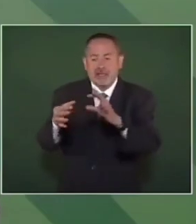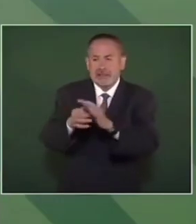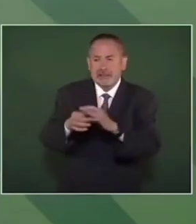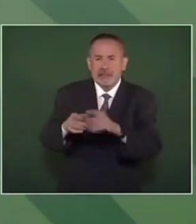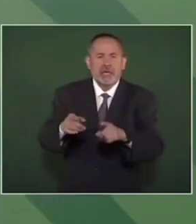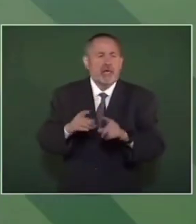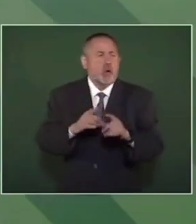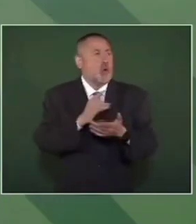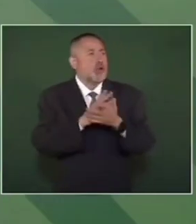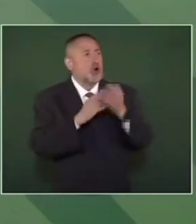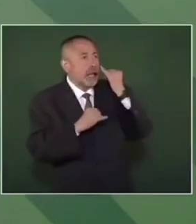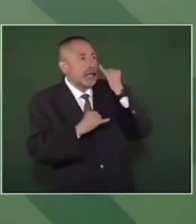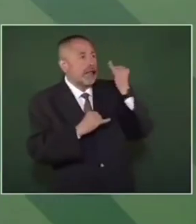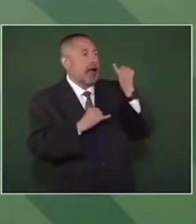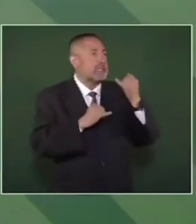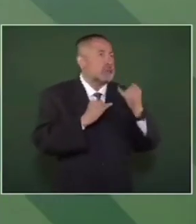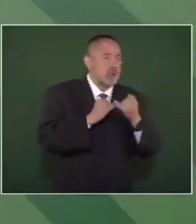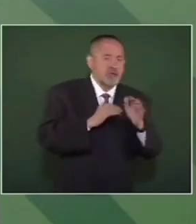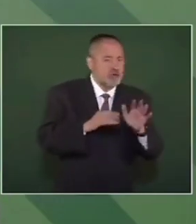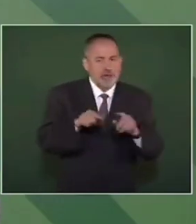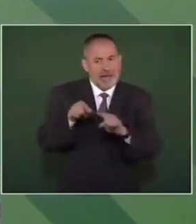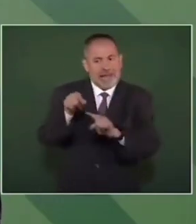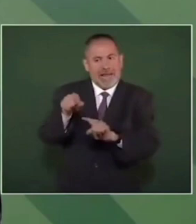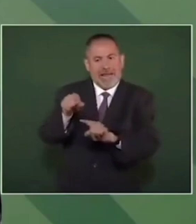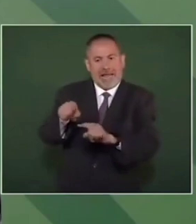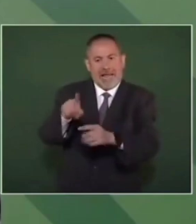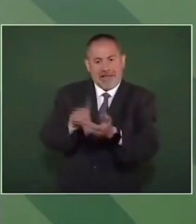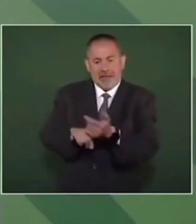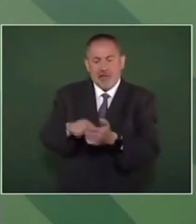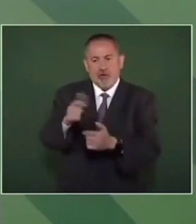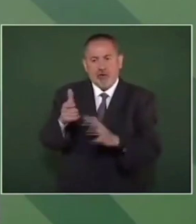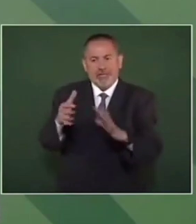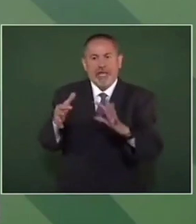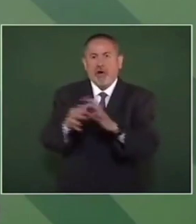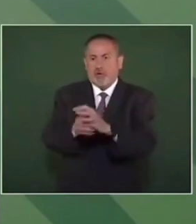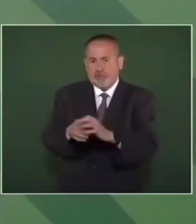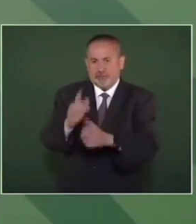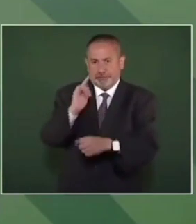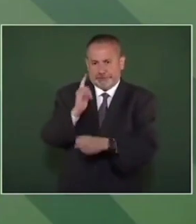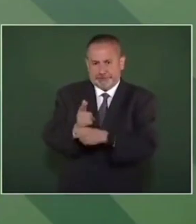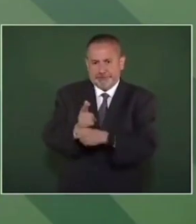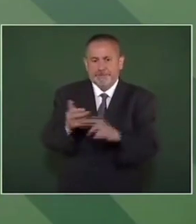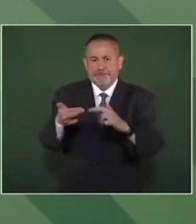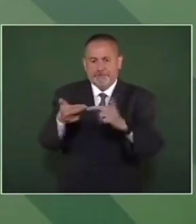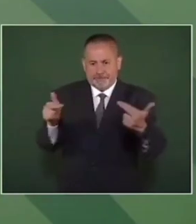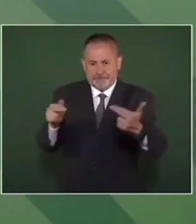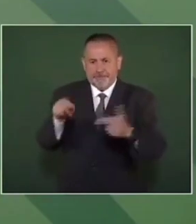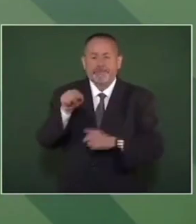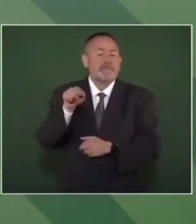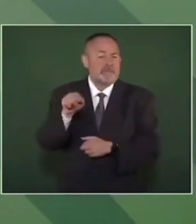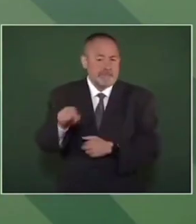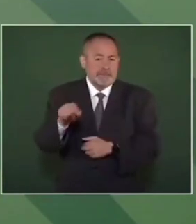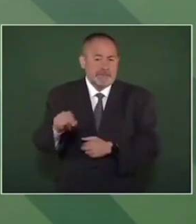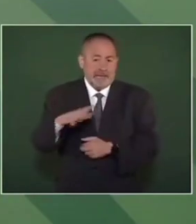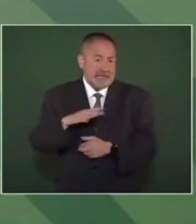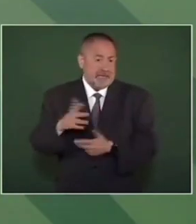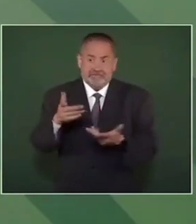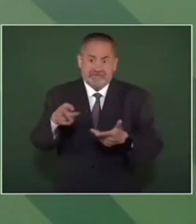planteamientos con lo que sea sino ya algo mucho más cercano al grado de hacer